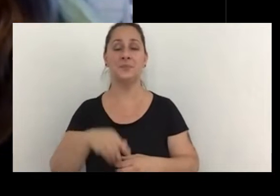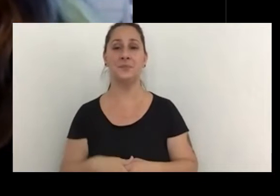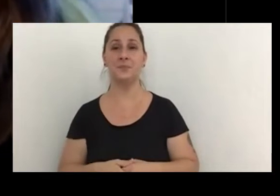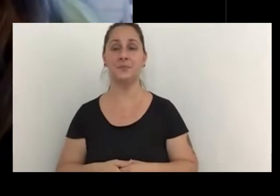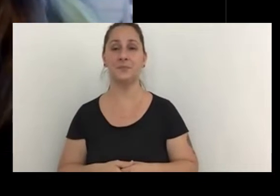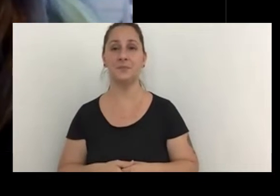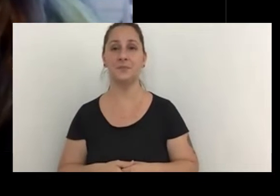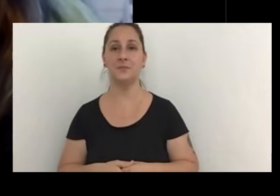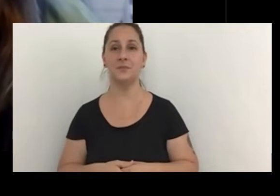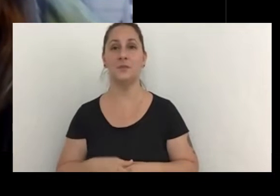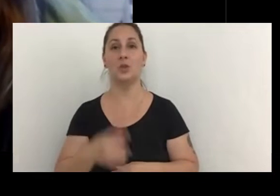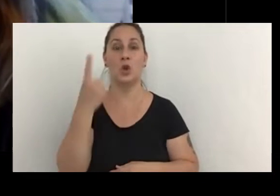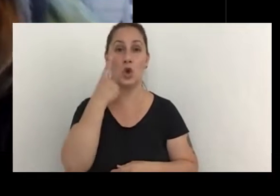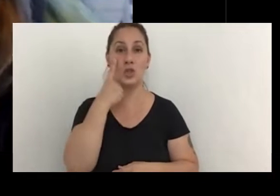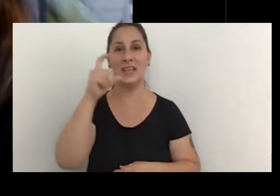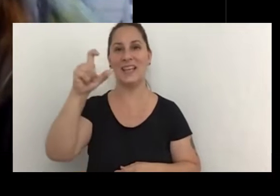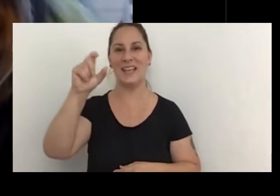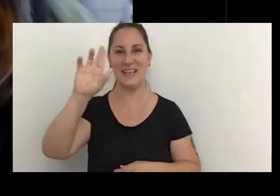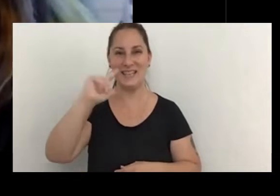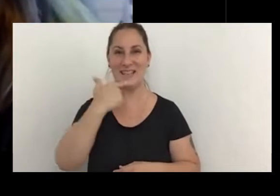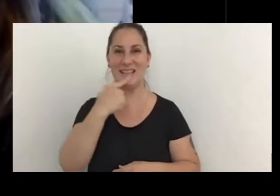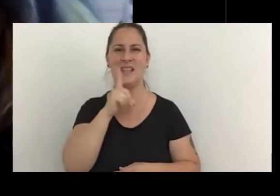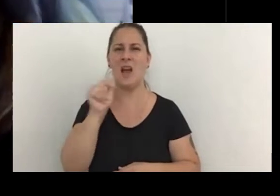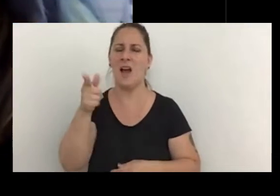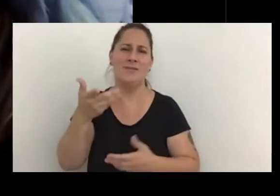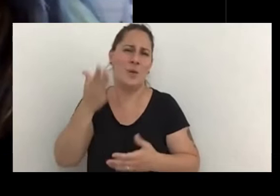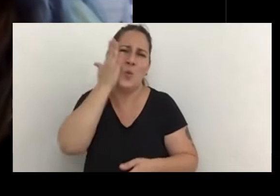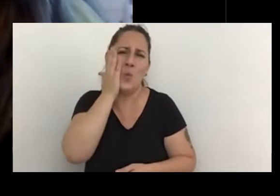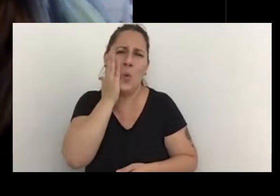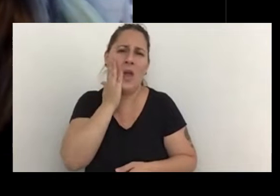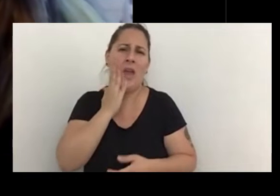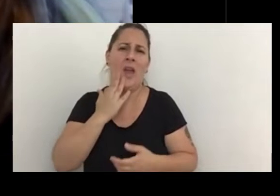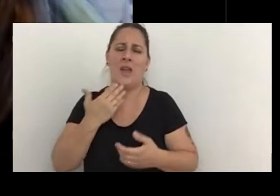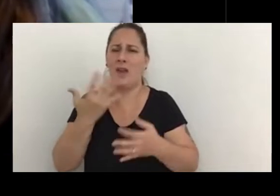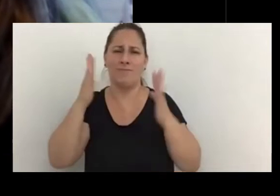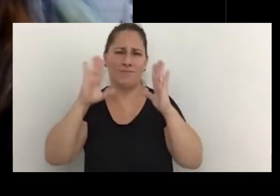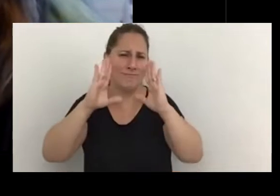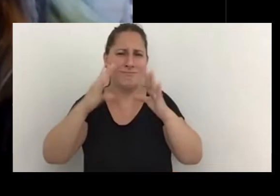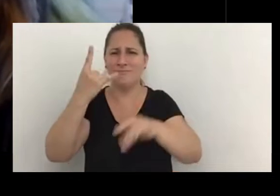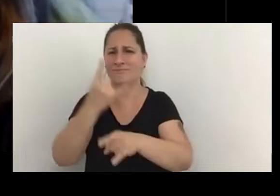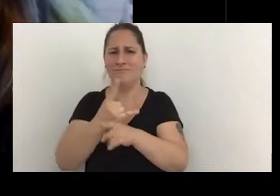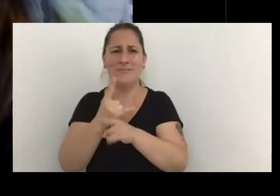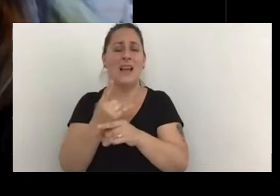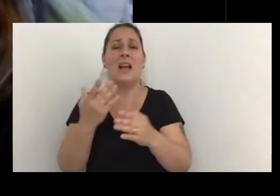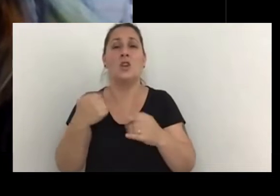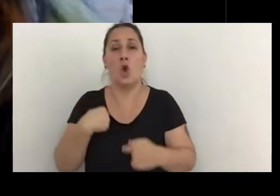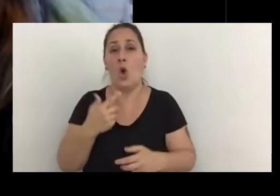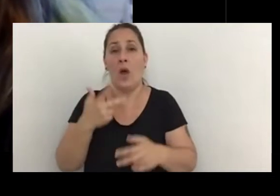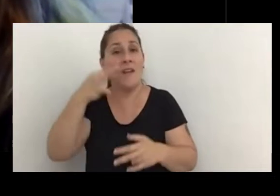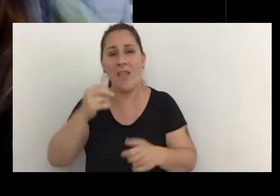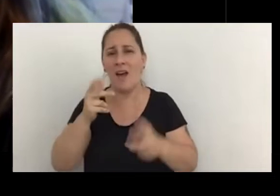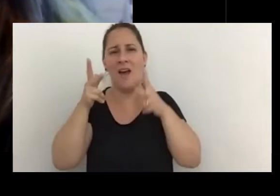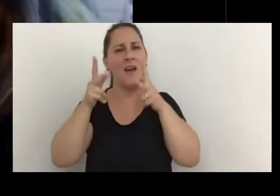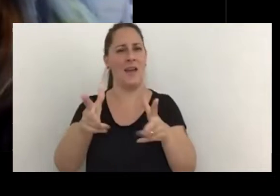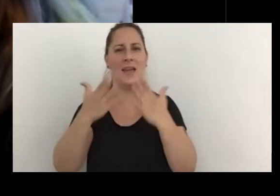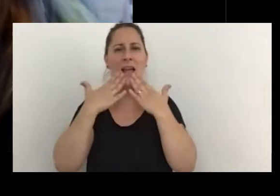los que lo conocen a Cristina saben de su inmensa generosidad y humildad. Así que yo quiero agradecerte, Cris, infinitamente por habernos